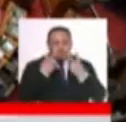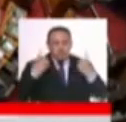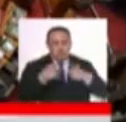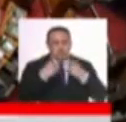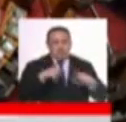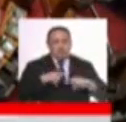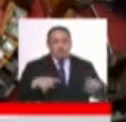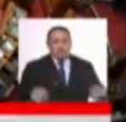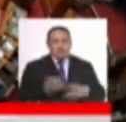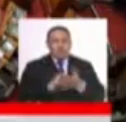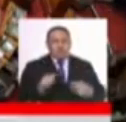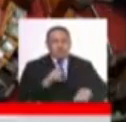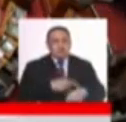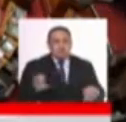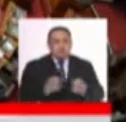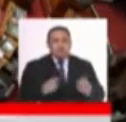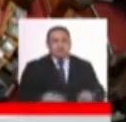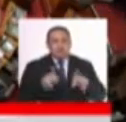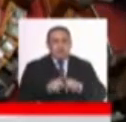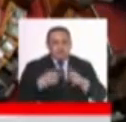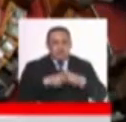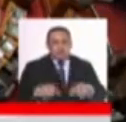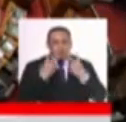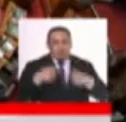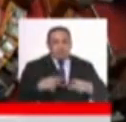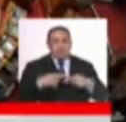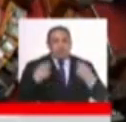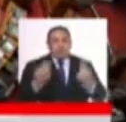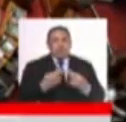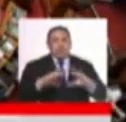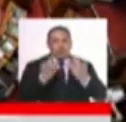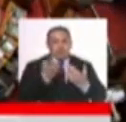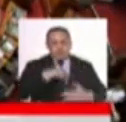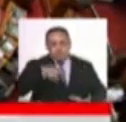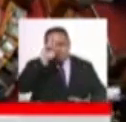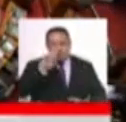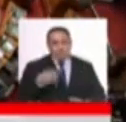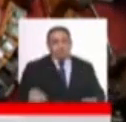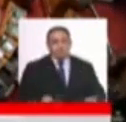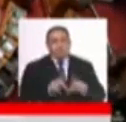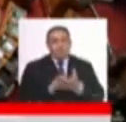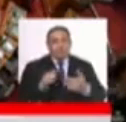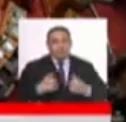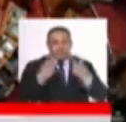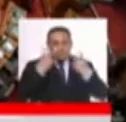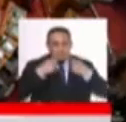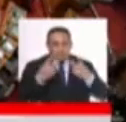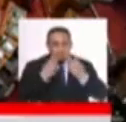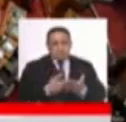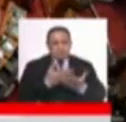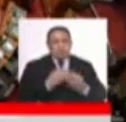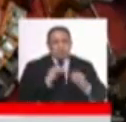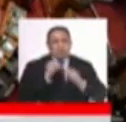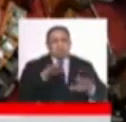convicción. Pero ahí yo quería, ¿no?, añadir algo al hilo de lo que venía diciendo Natalia, porque a diferencia de Verónica Mendoza, Dina Boluarte supo